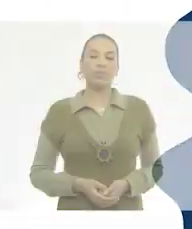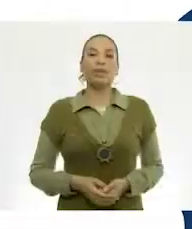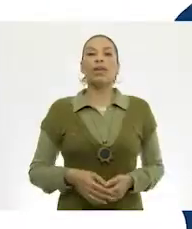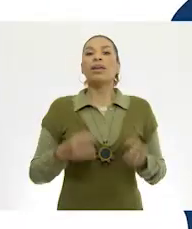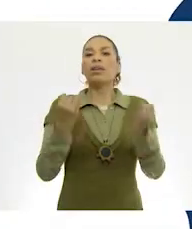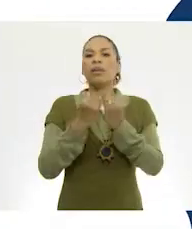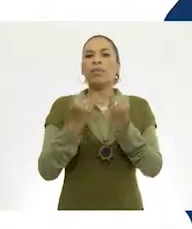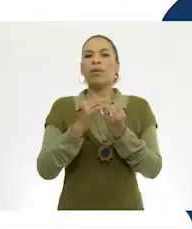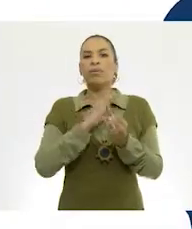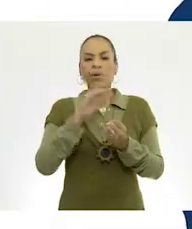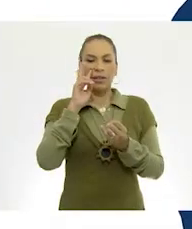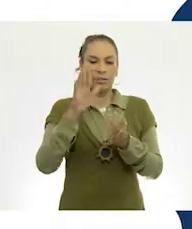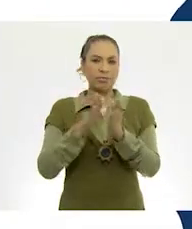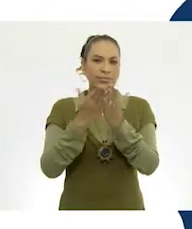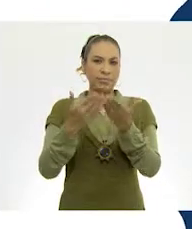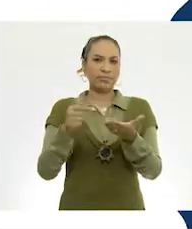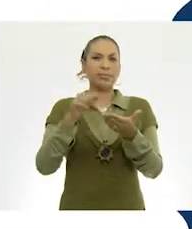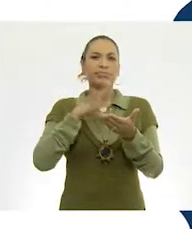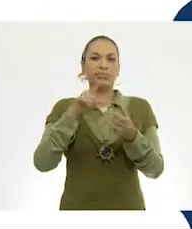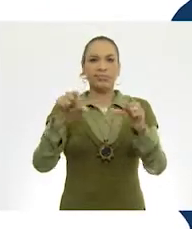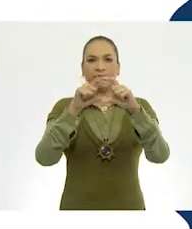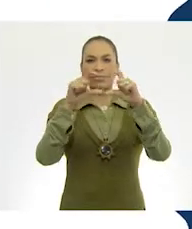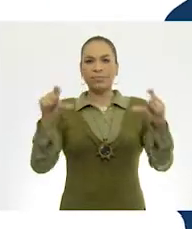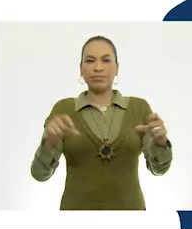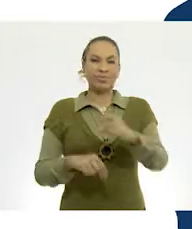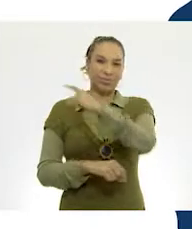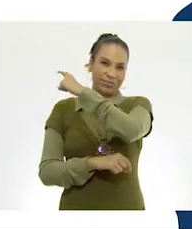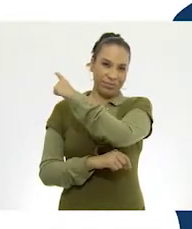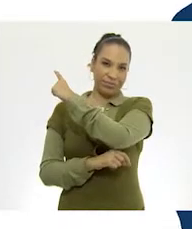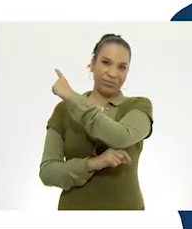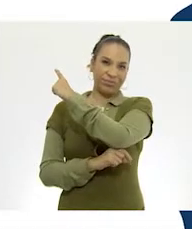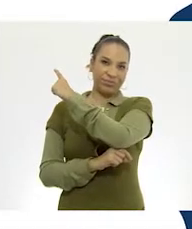También puedes encontrar los libros de texto en la página